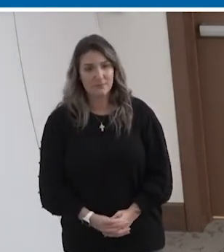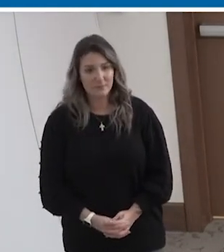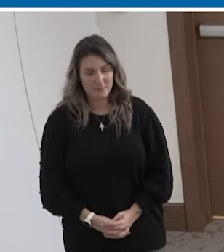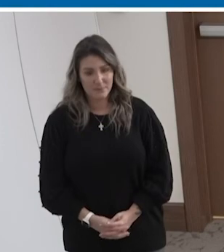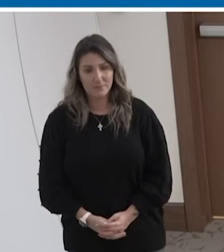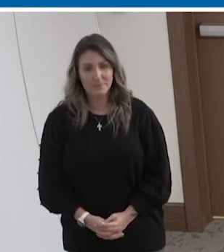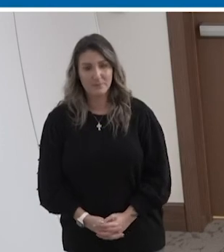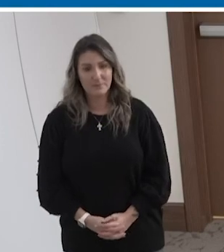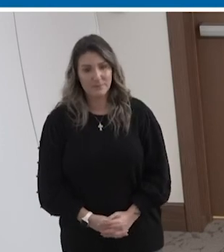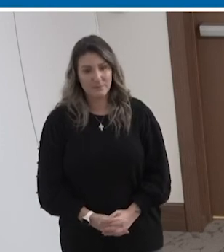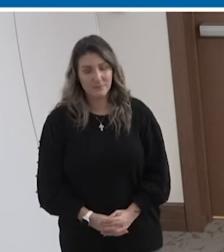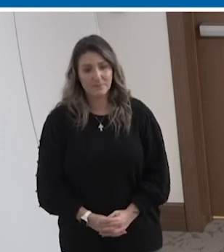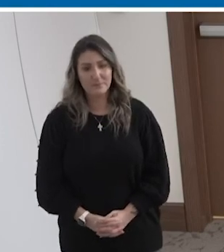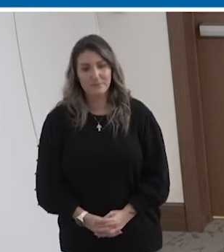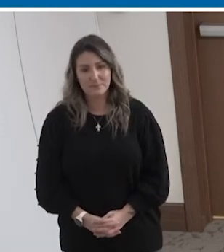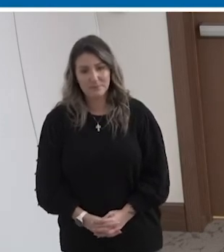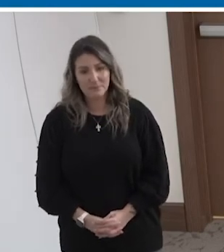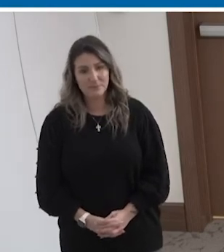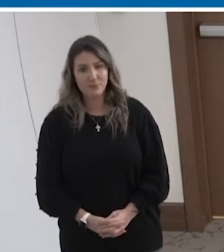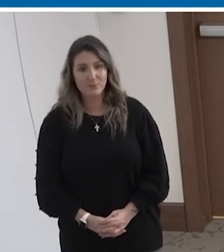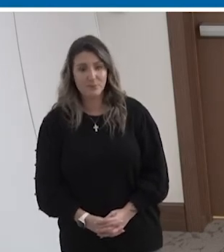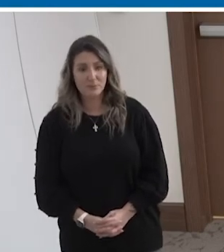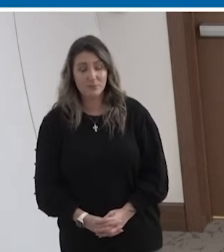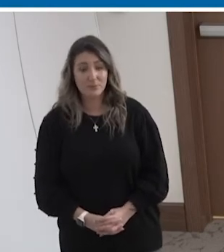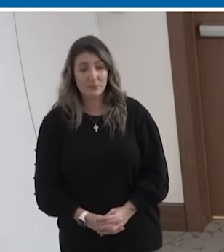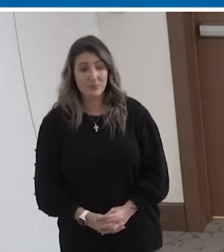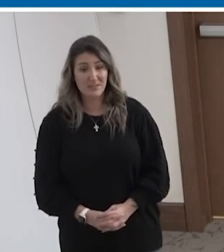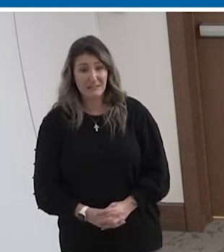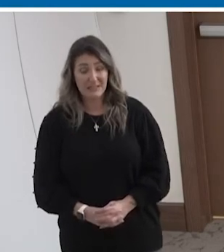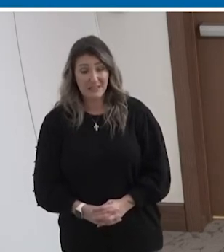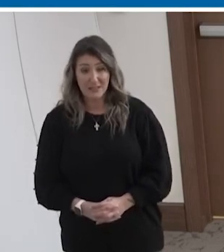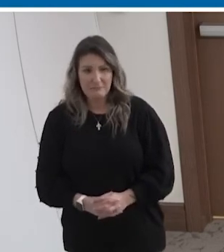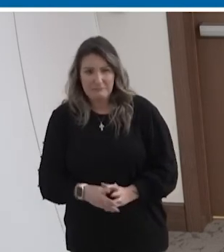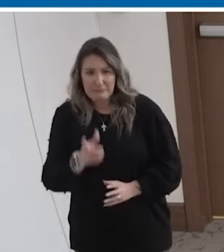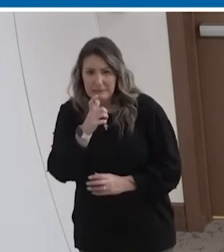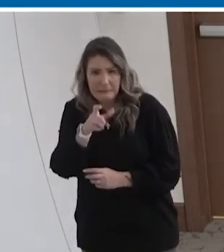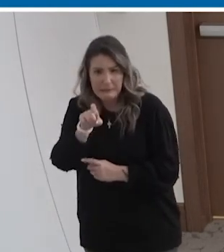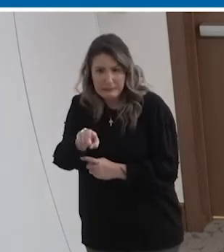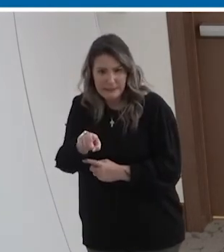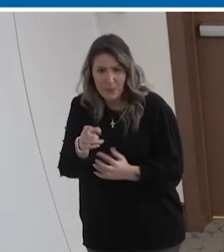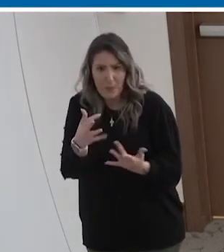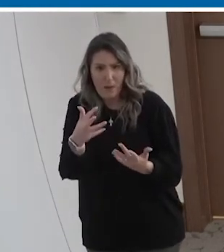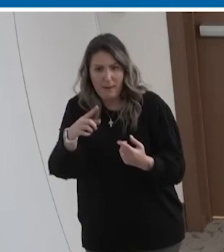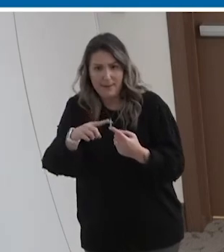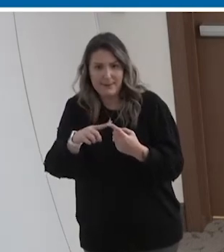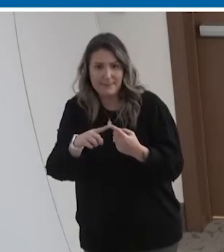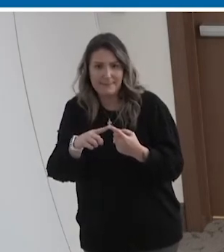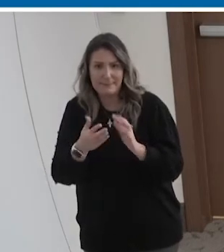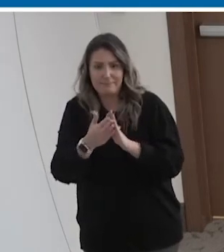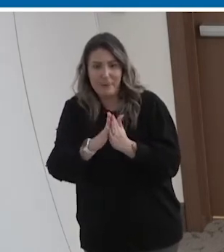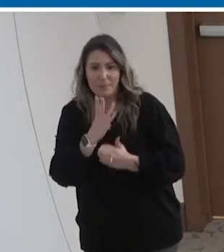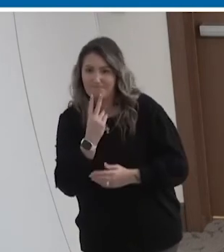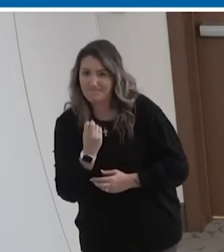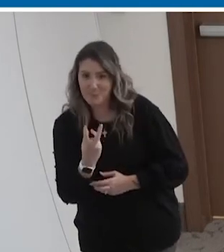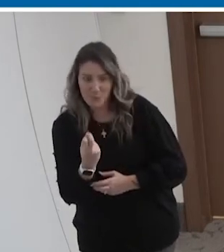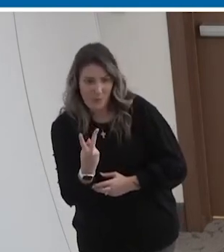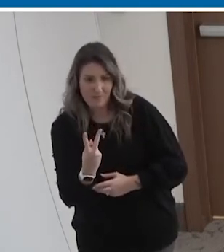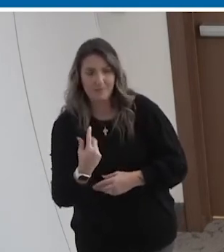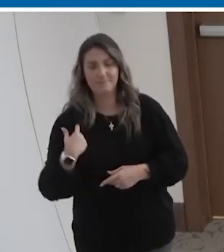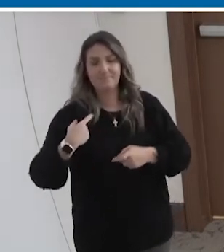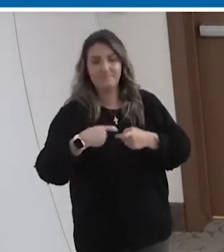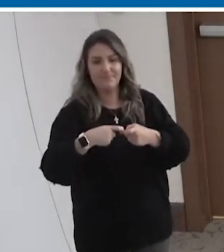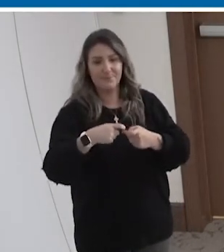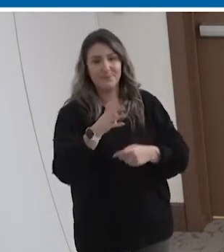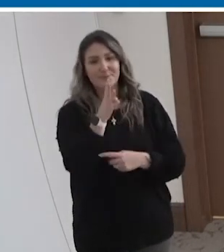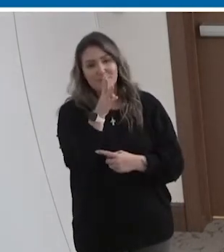niños de 11 años ahora mismo. There's no need to wait until they turn 12. No hay necesidad de esperar hasta